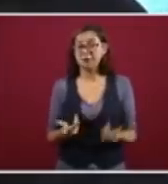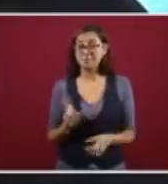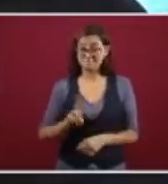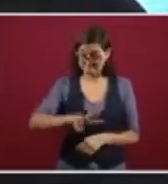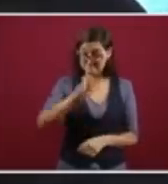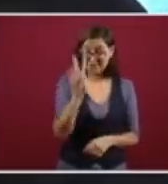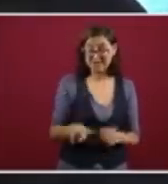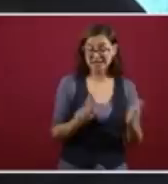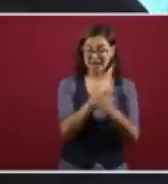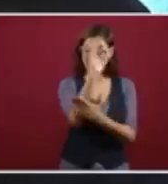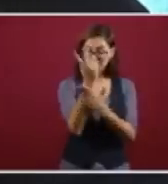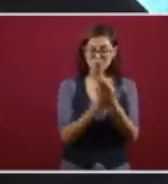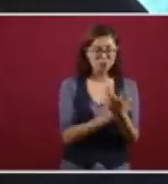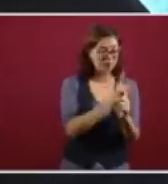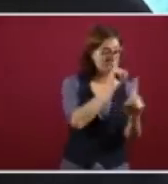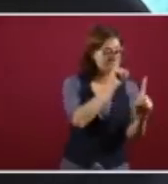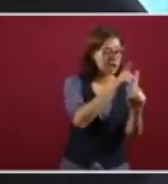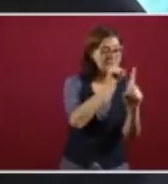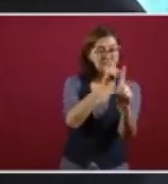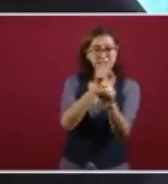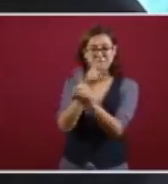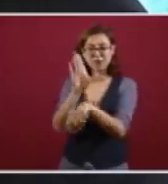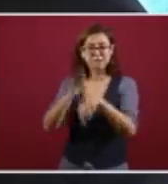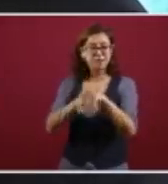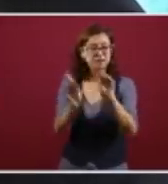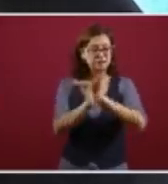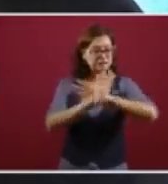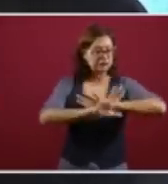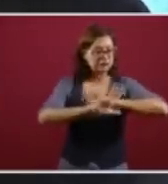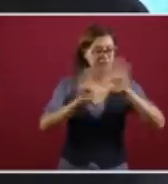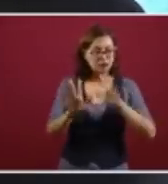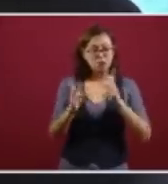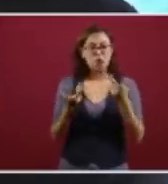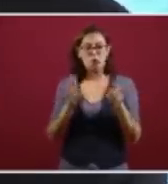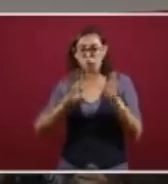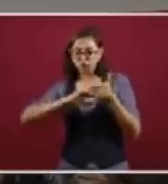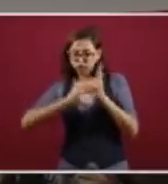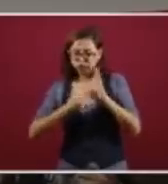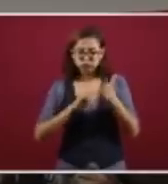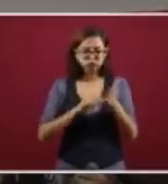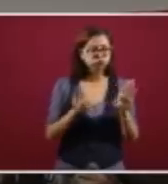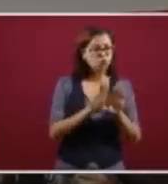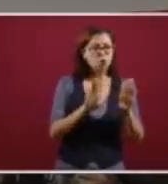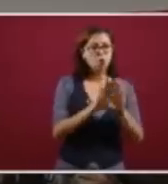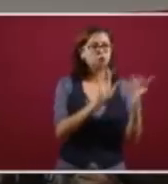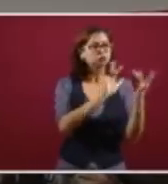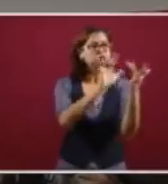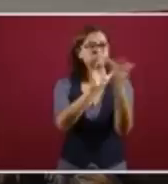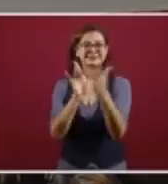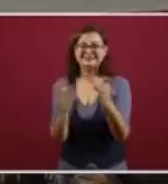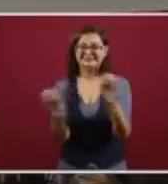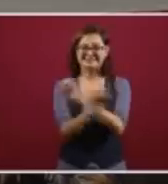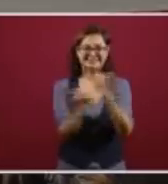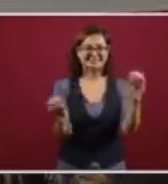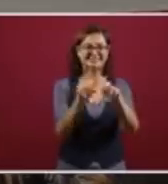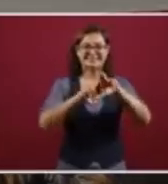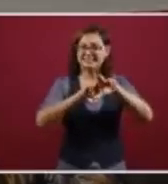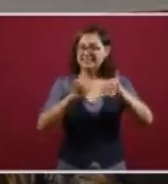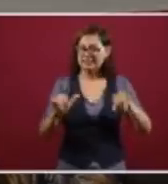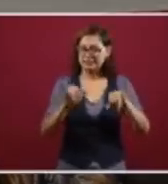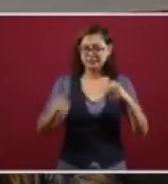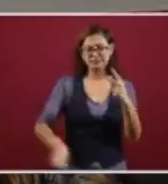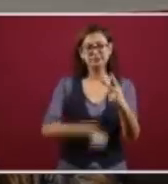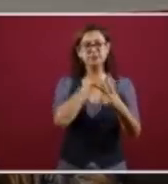objetivos y estrategias o metas claras, ni mecanismos de operación o coordinación entre diferentes instituciones. Segundo,